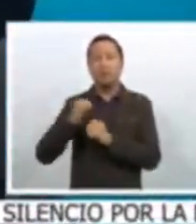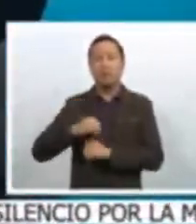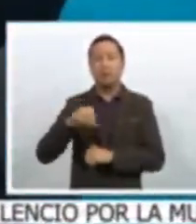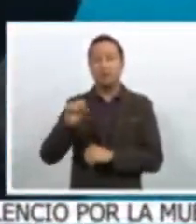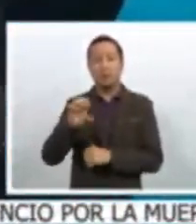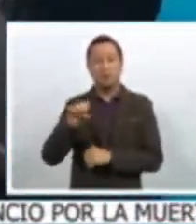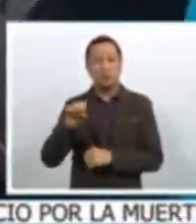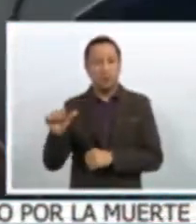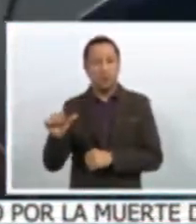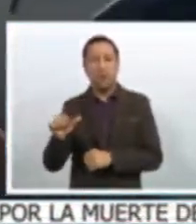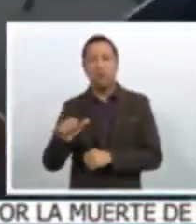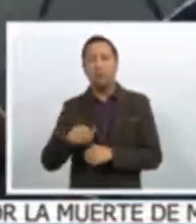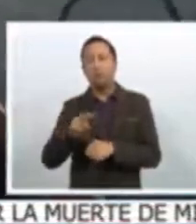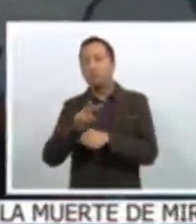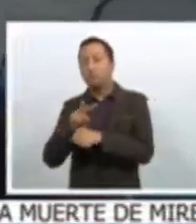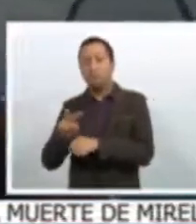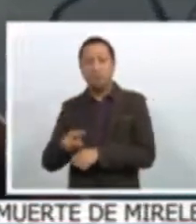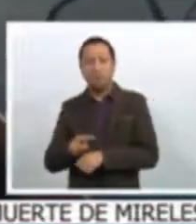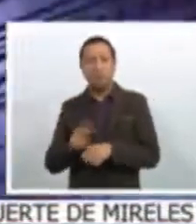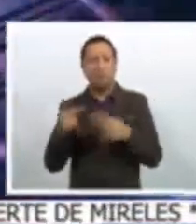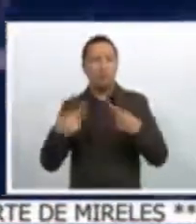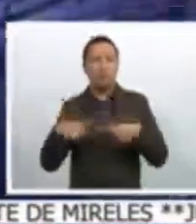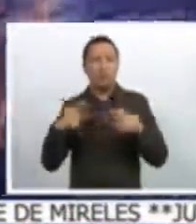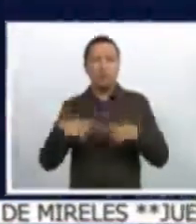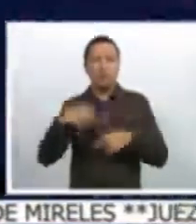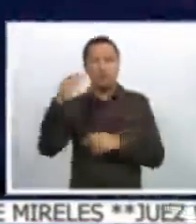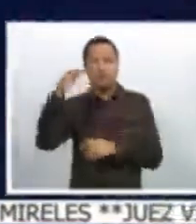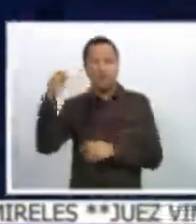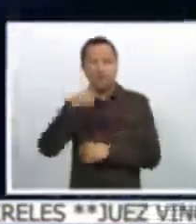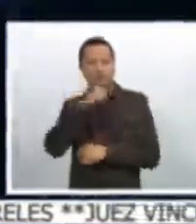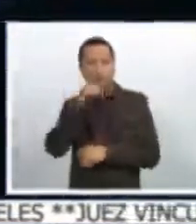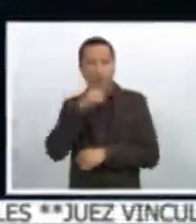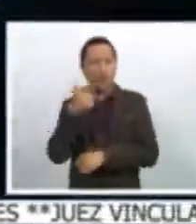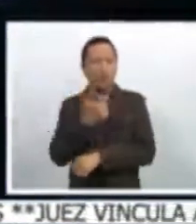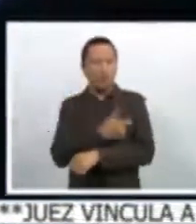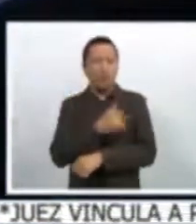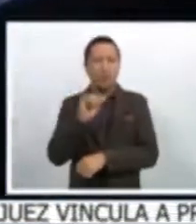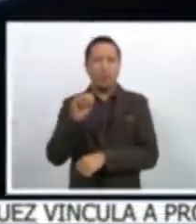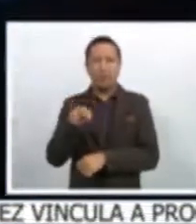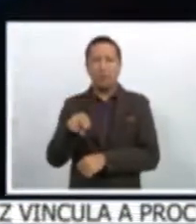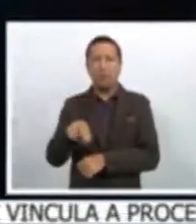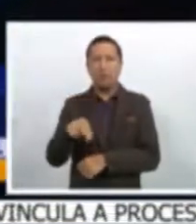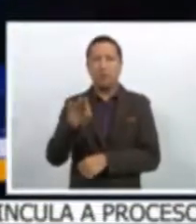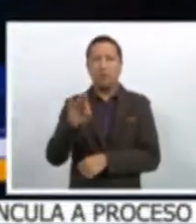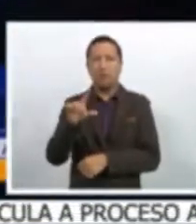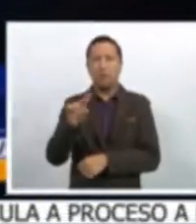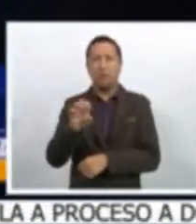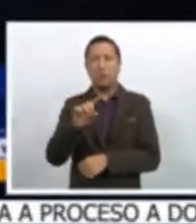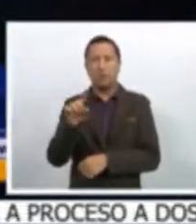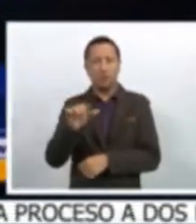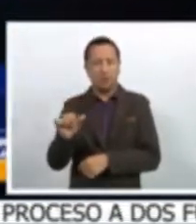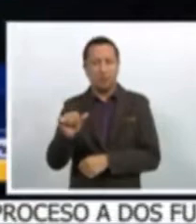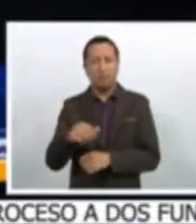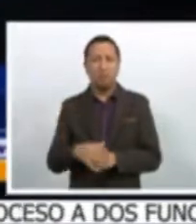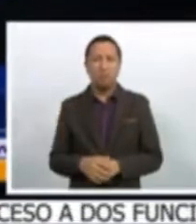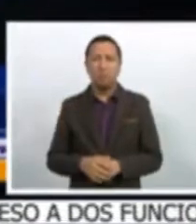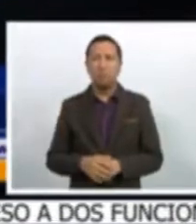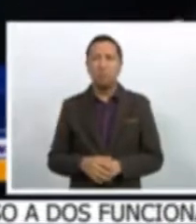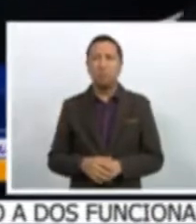siguen aplicando a los adultos la vacuna de la influenza. Es muy bonito el respeto porque pues, nos cuidan